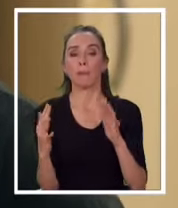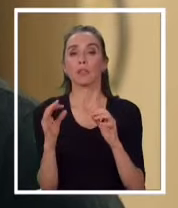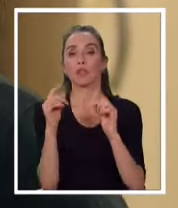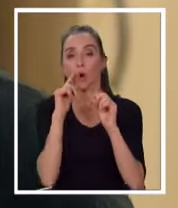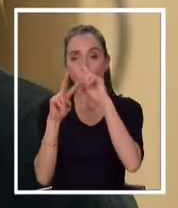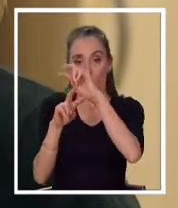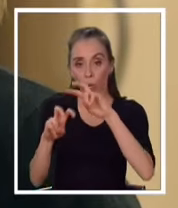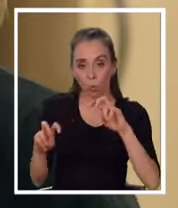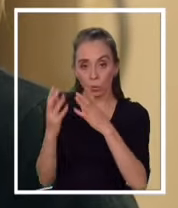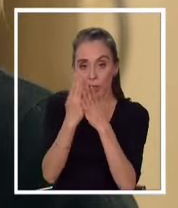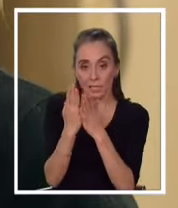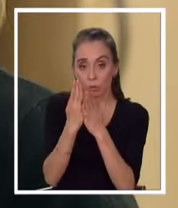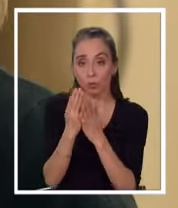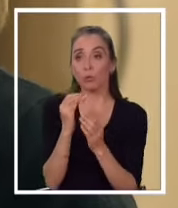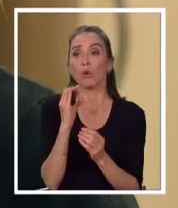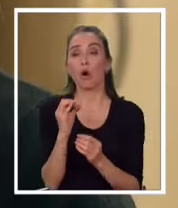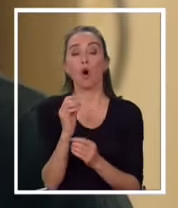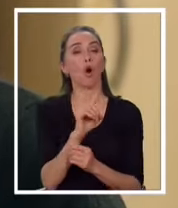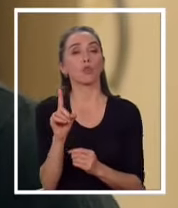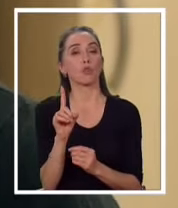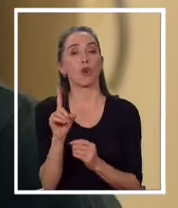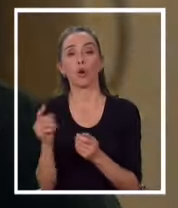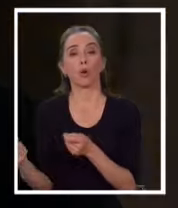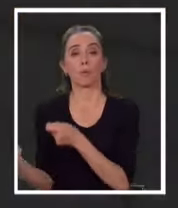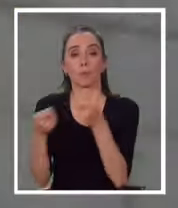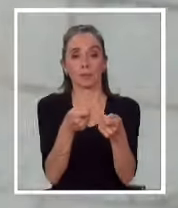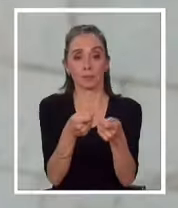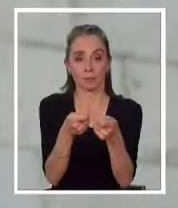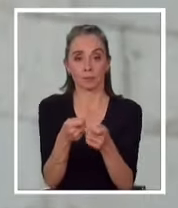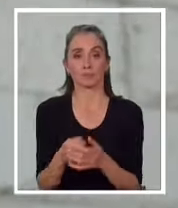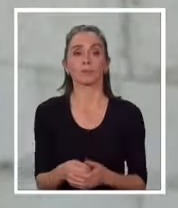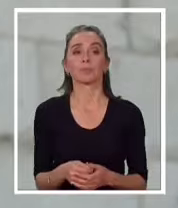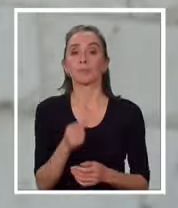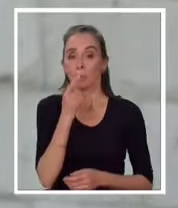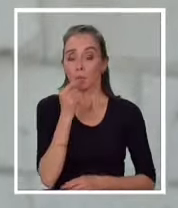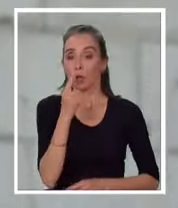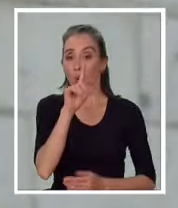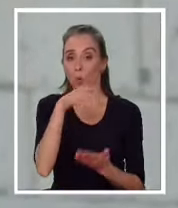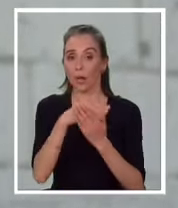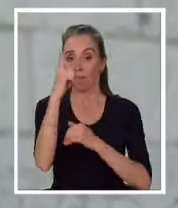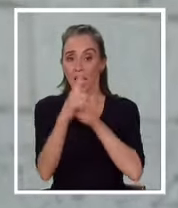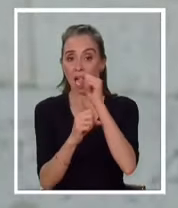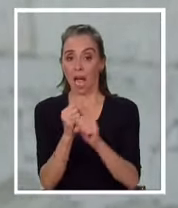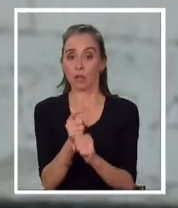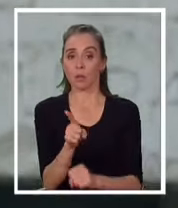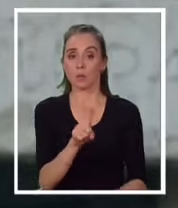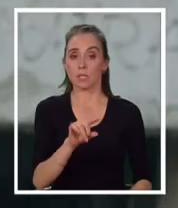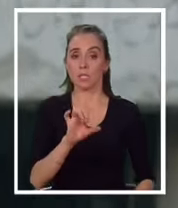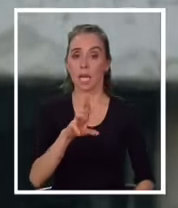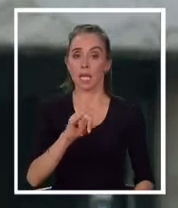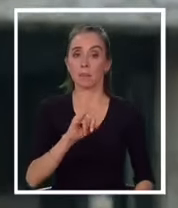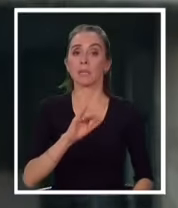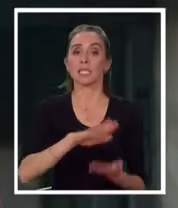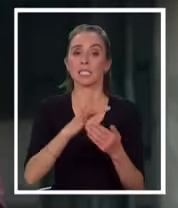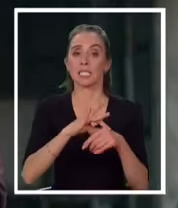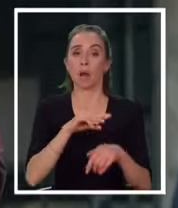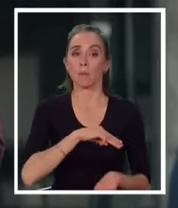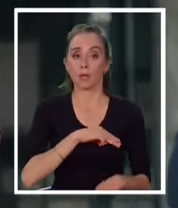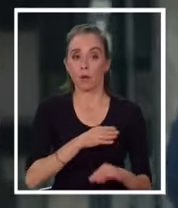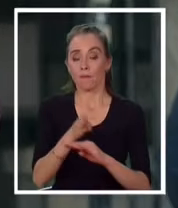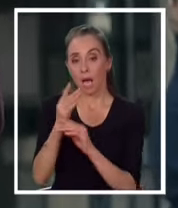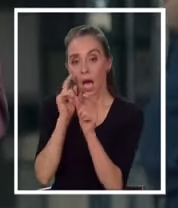estudio o no es pertinente que presente. Una vez al año, la Seremi de Salud Metropolitana realiza una